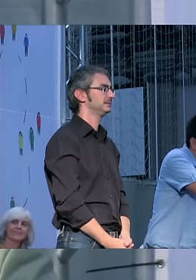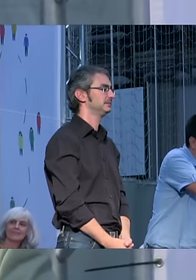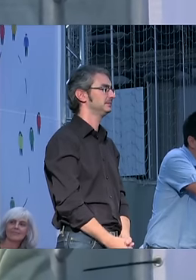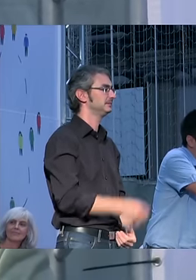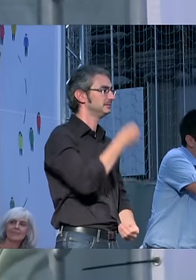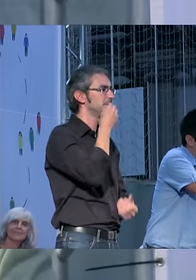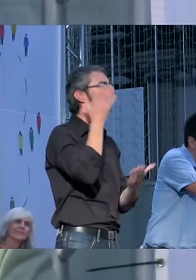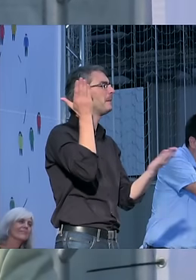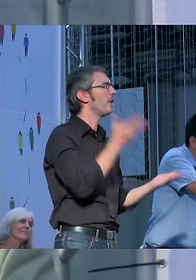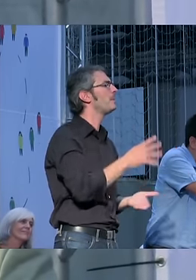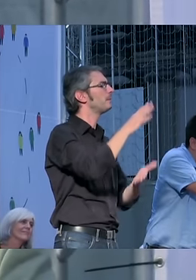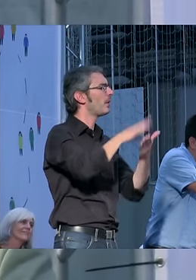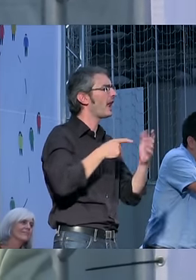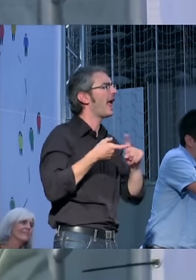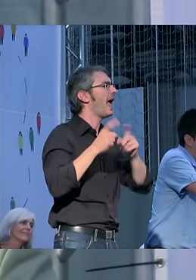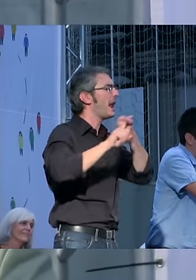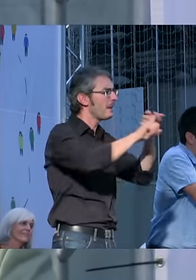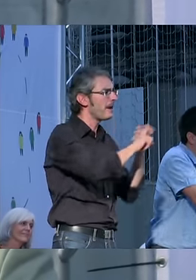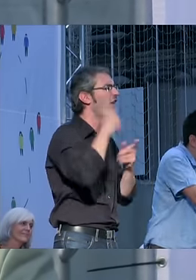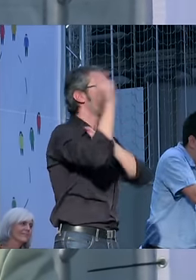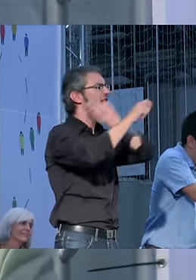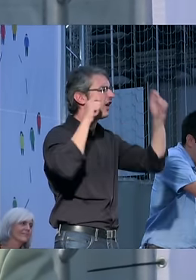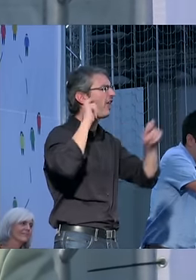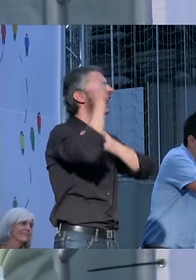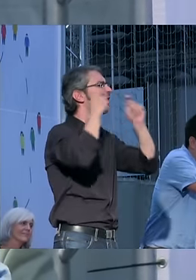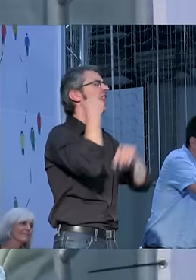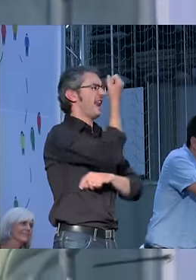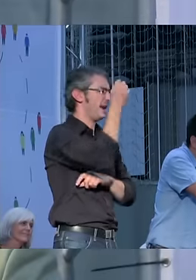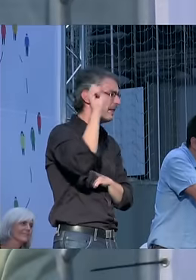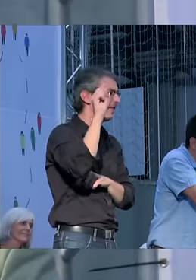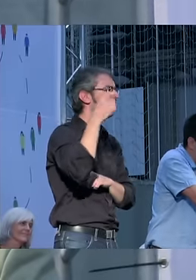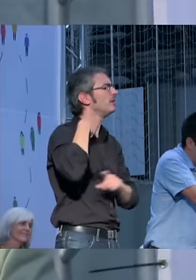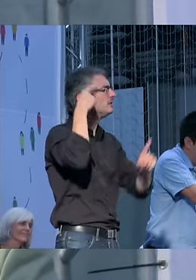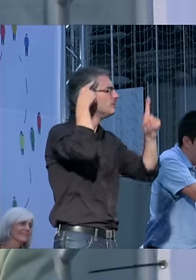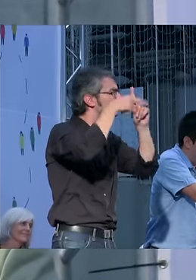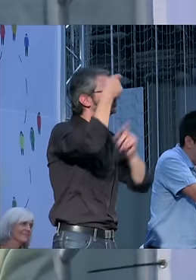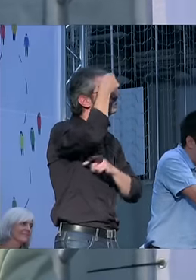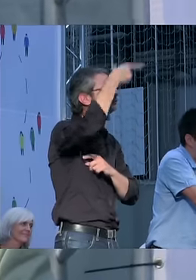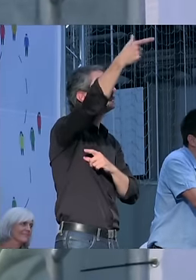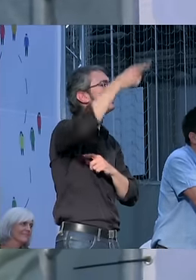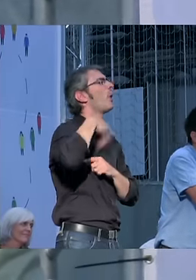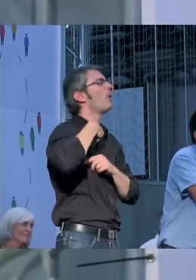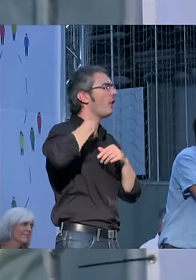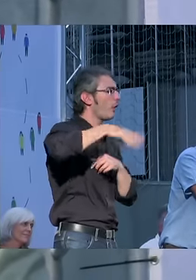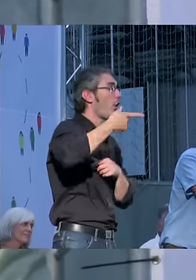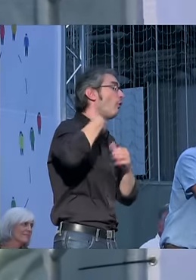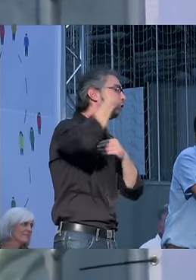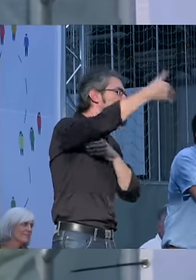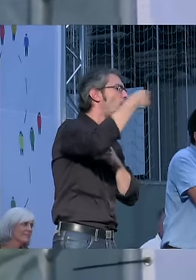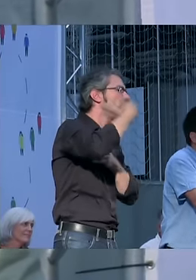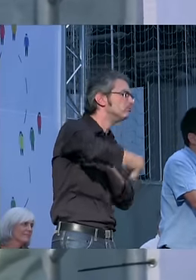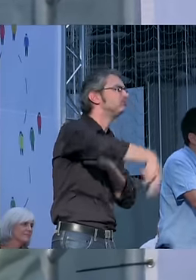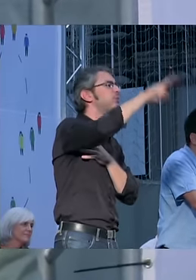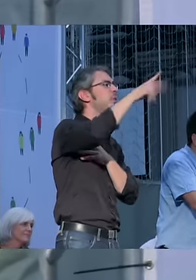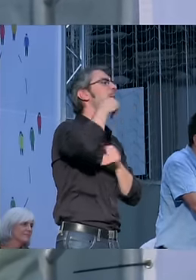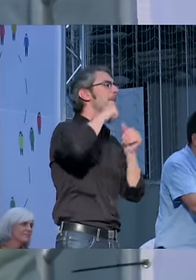Bienvenido a la Barcelona, hermana de Zaragoza, de la Zaragoza rebelde, la que aspira un día en que todos, al levantar la vista, veamos una